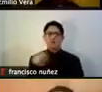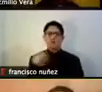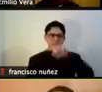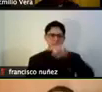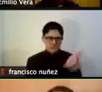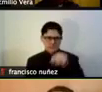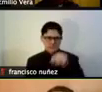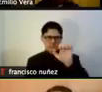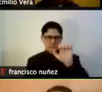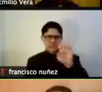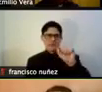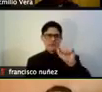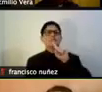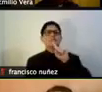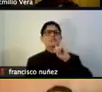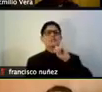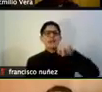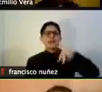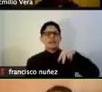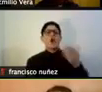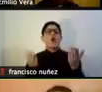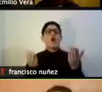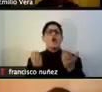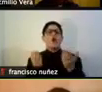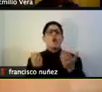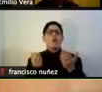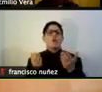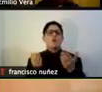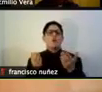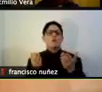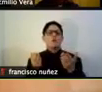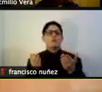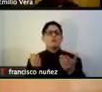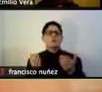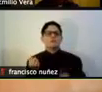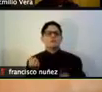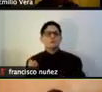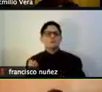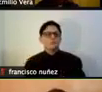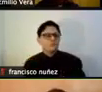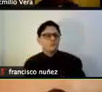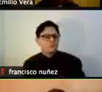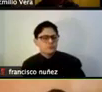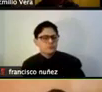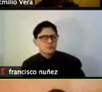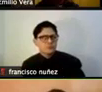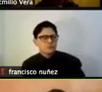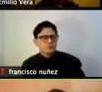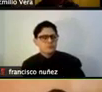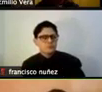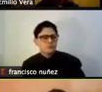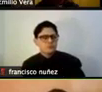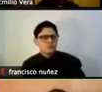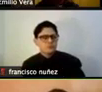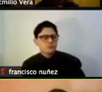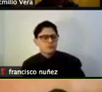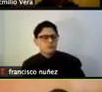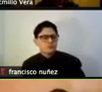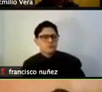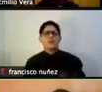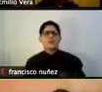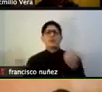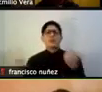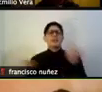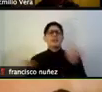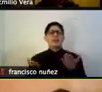parte correspondiente al océano al momento de realizar estos métodos. ¿Hay que hacer algún tipo de correcciones o